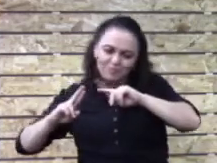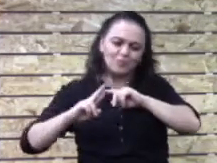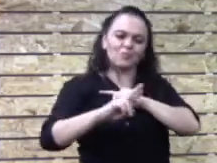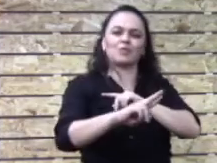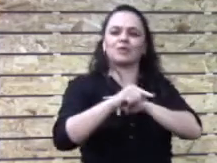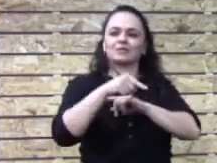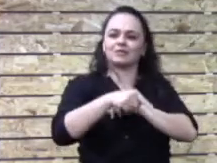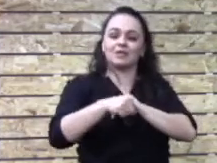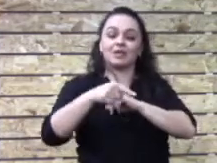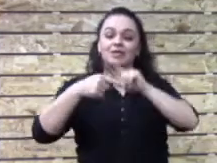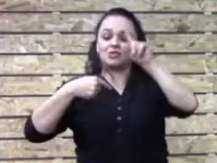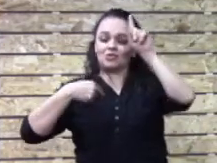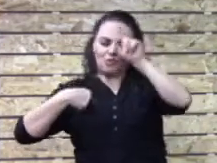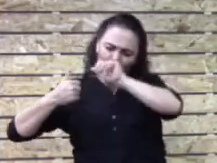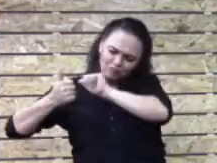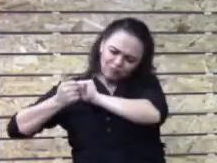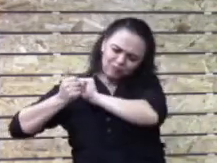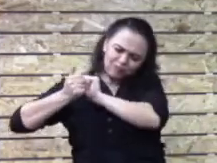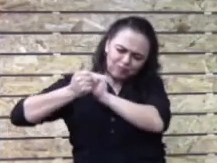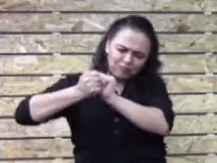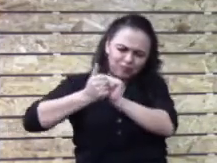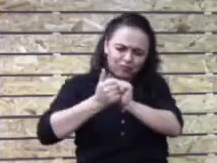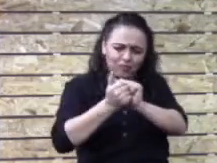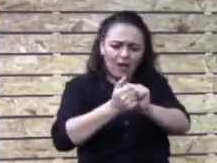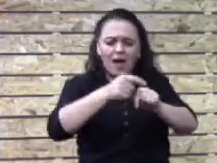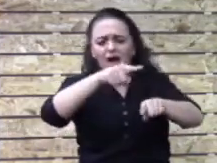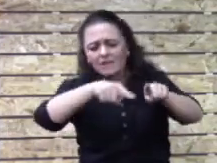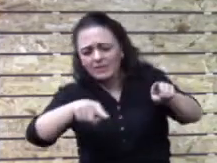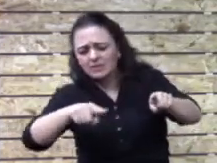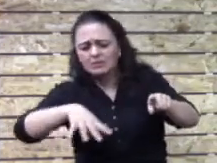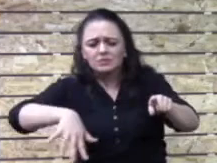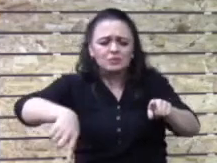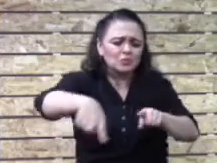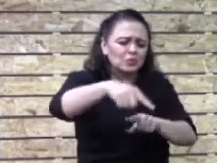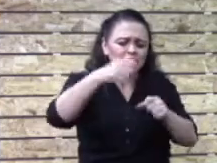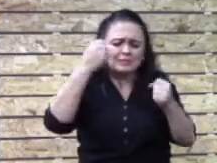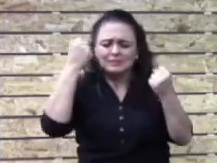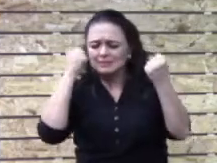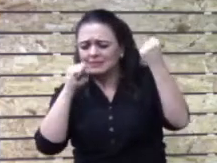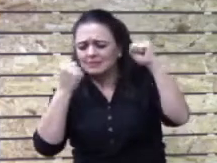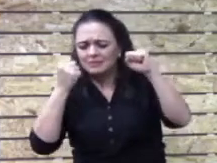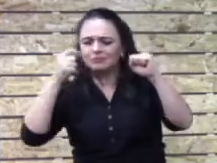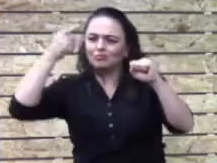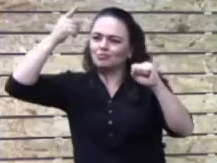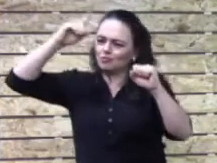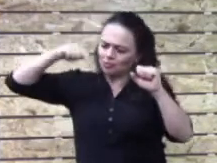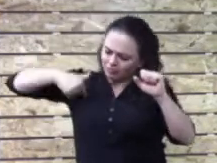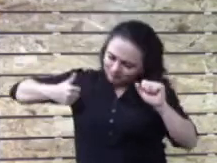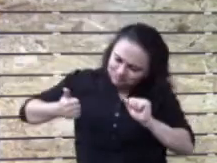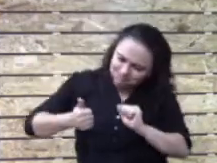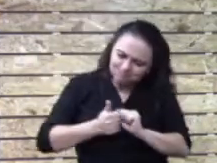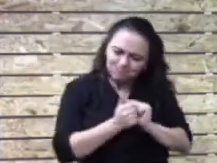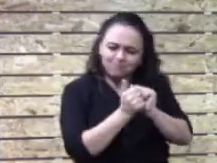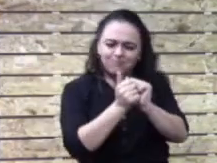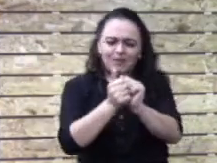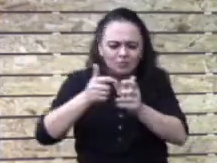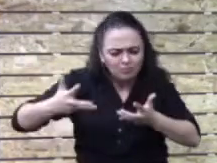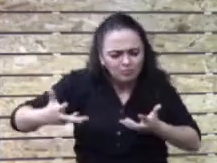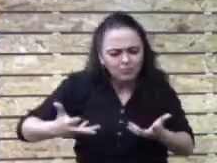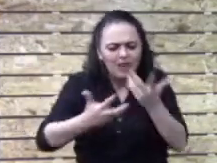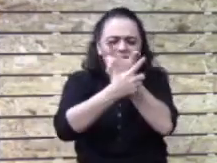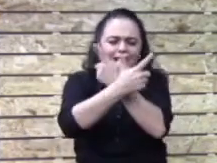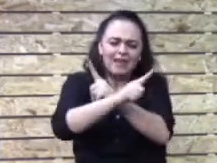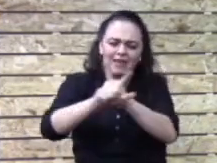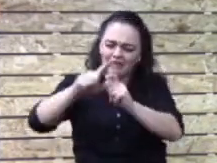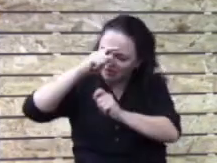Estaré con él en la angustia. Lo libraré y lo llenaré de honores.